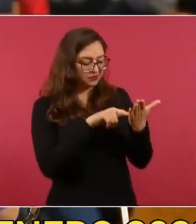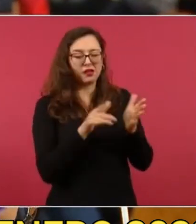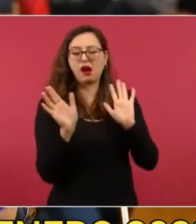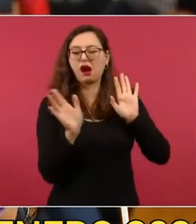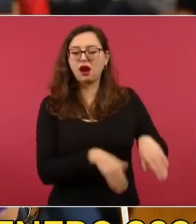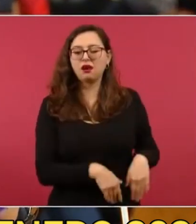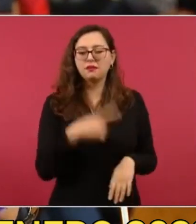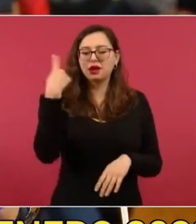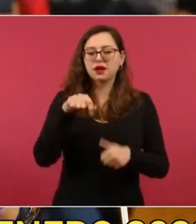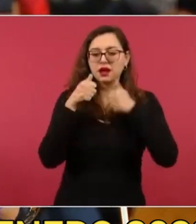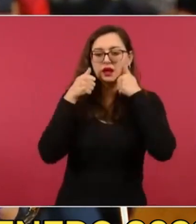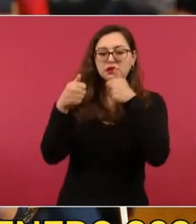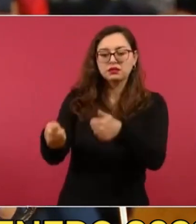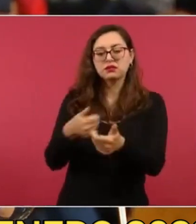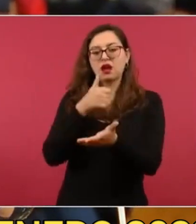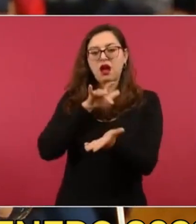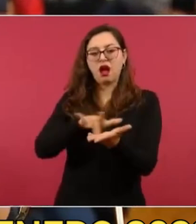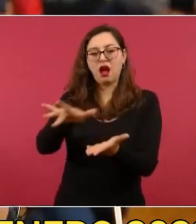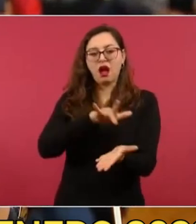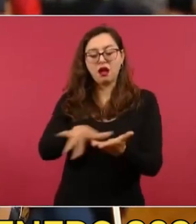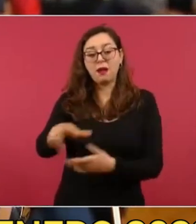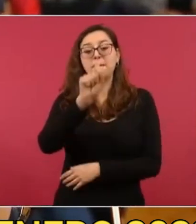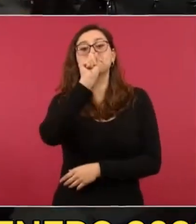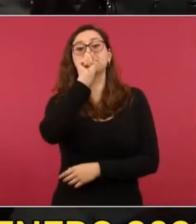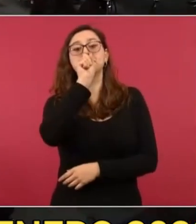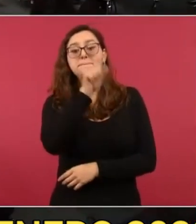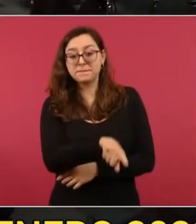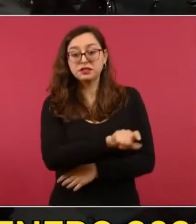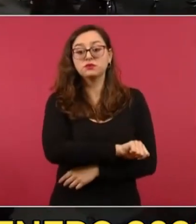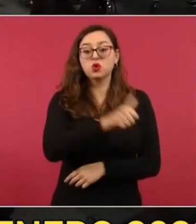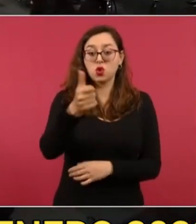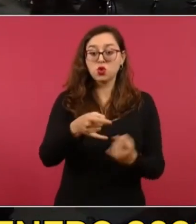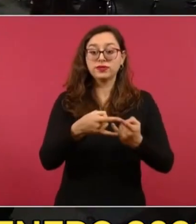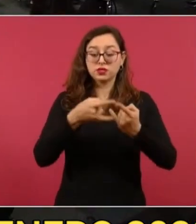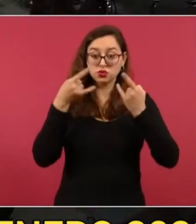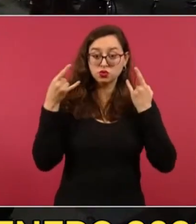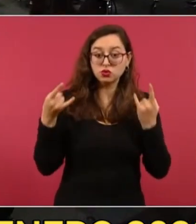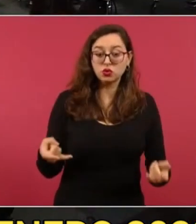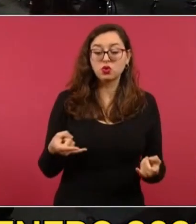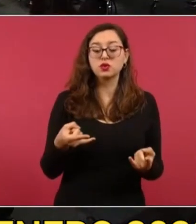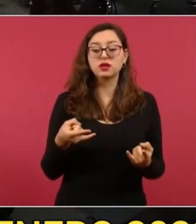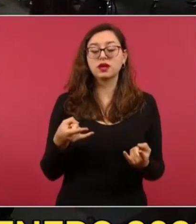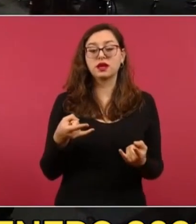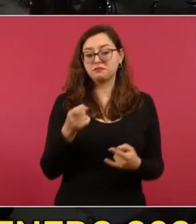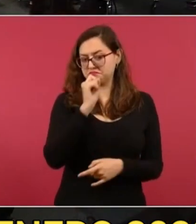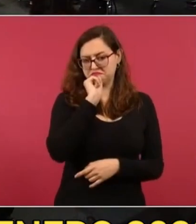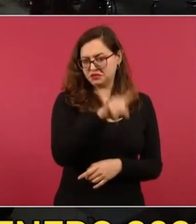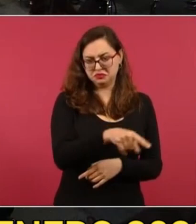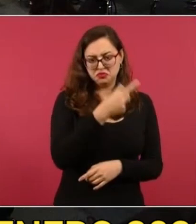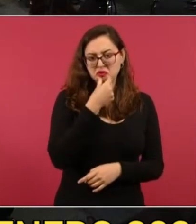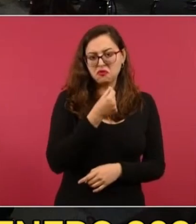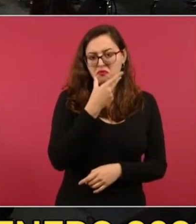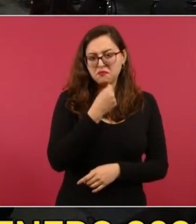ayudarlos. También hay un caso del mismo fiscal Montes de Oca, donde